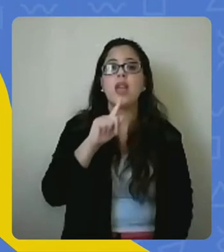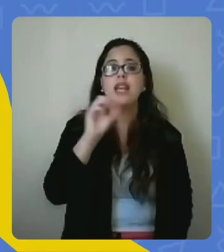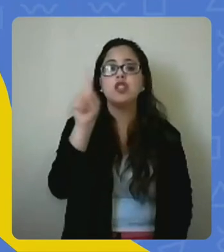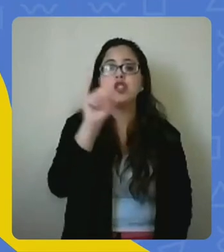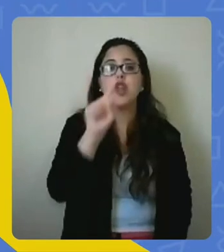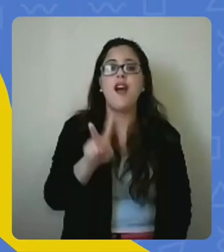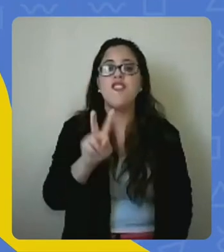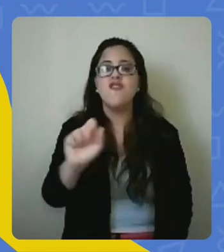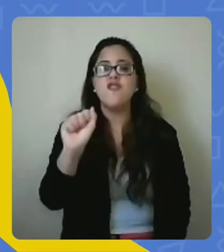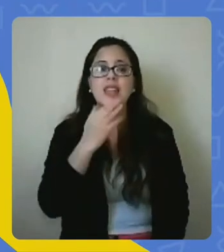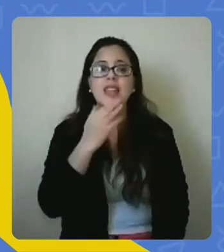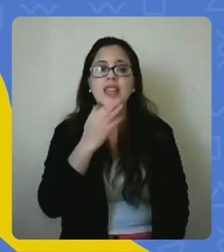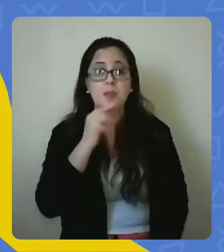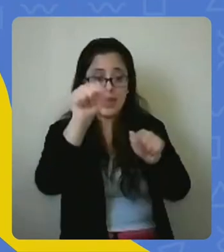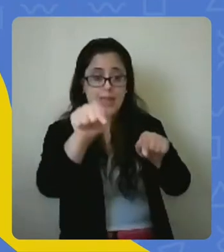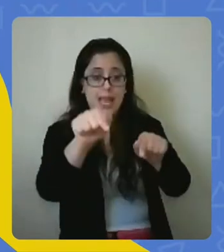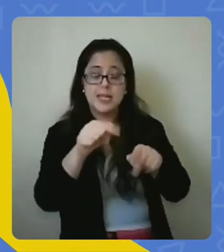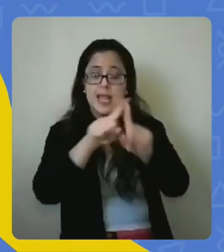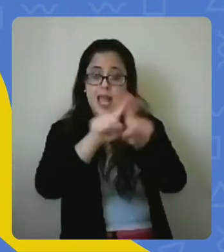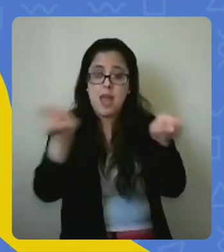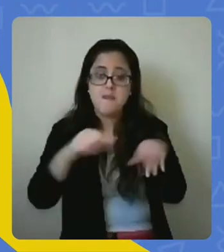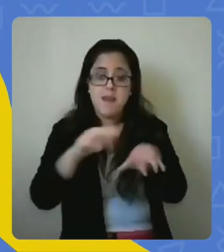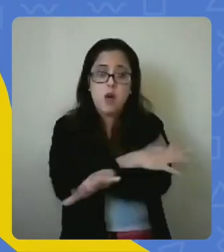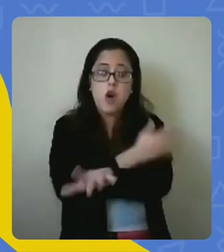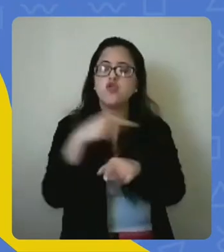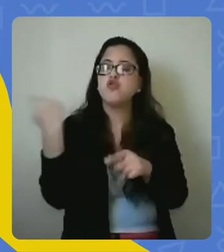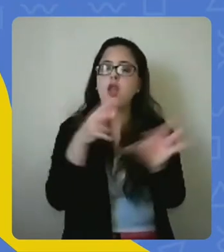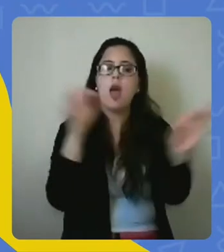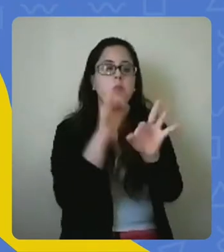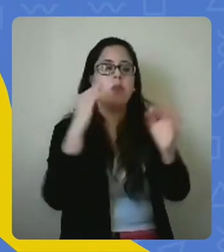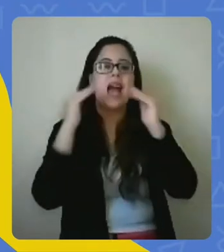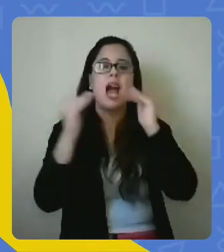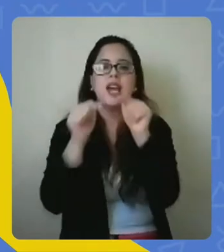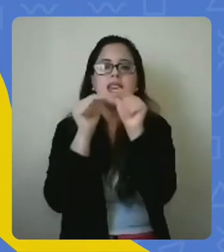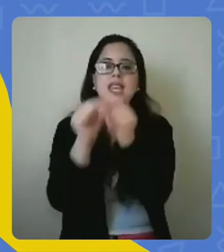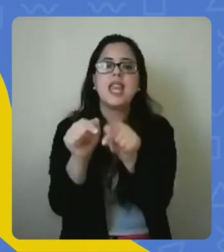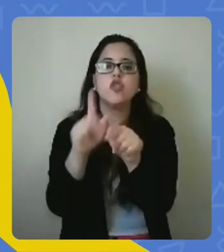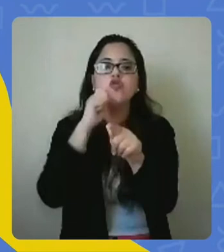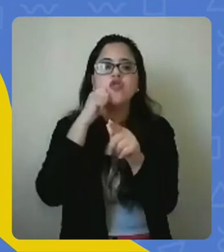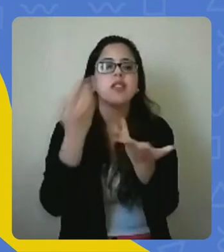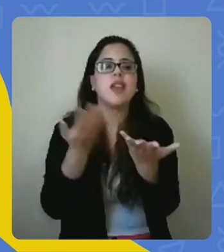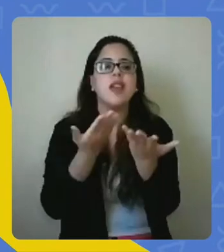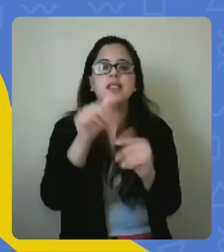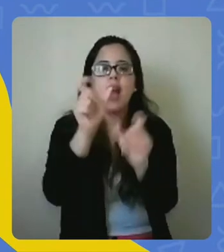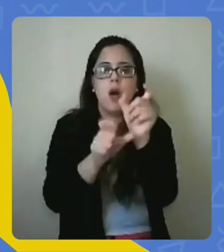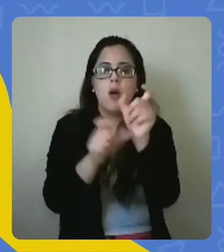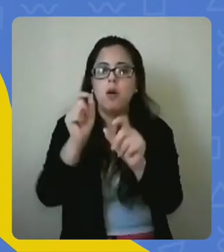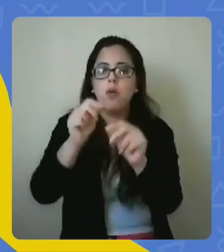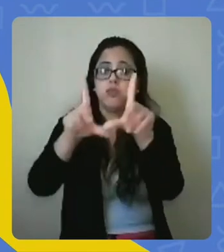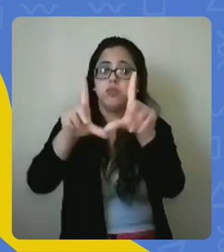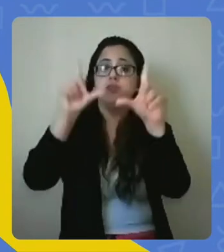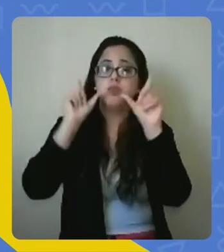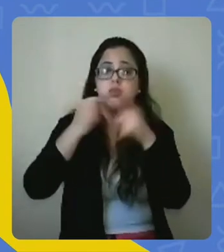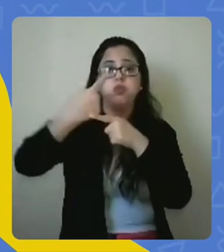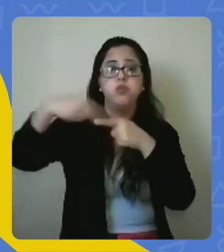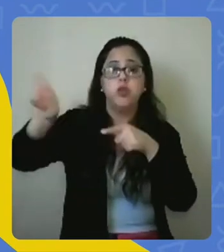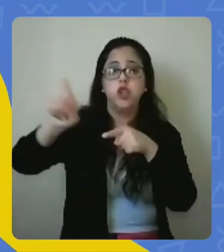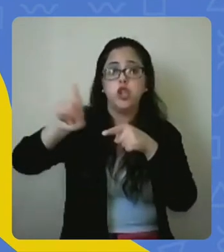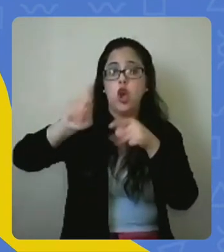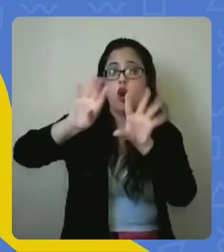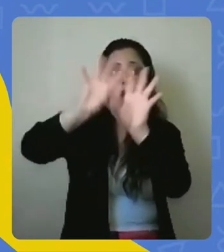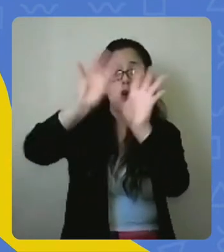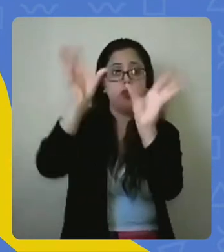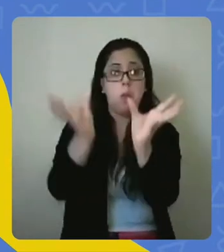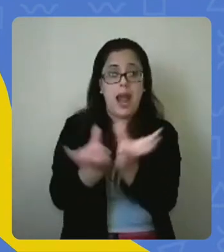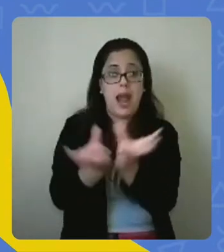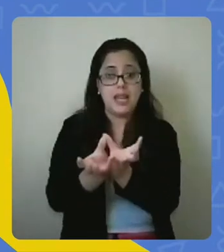y nosotras lo que les explicamos a los niños es que estos son unos personajes que son extraterrestres del planeta Cuquitolandia, y que ellos